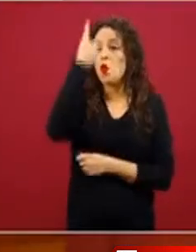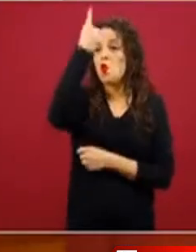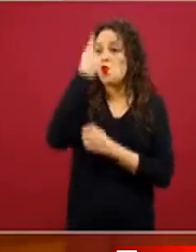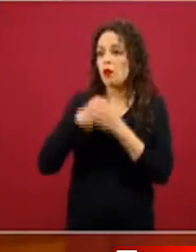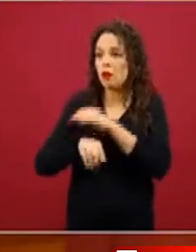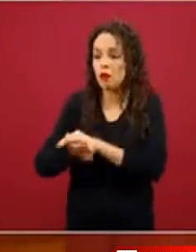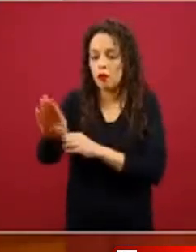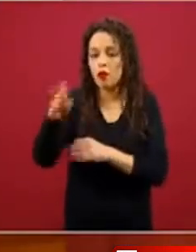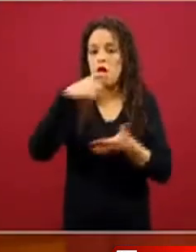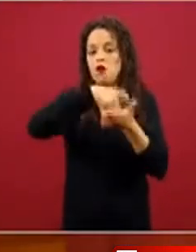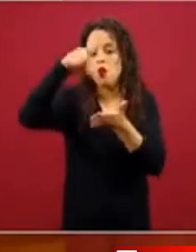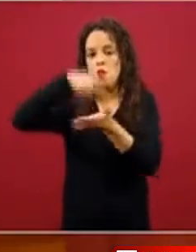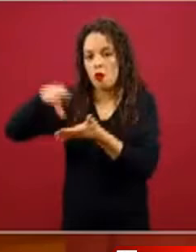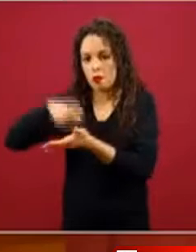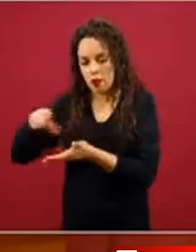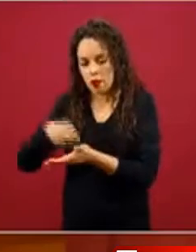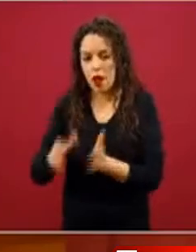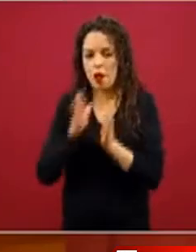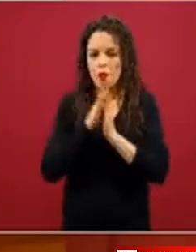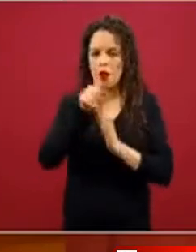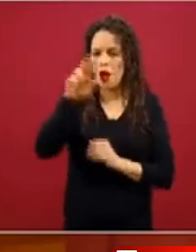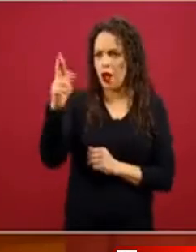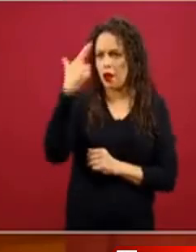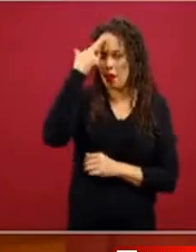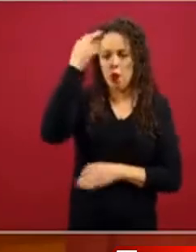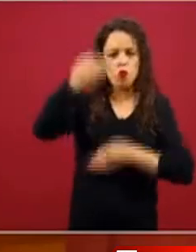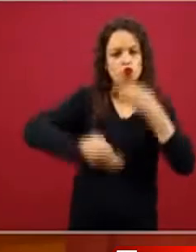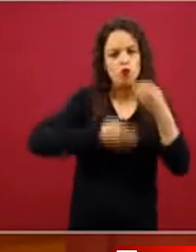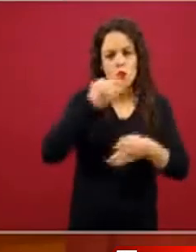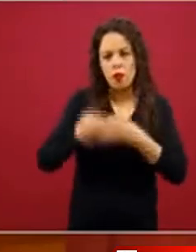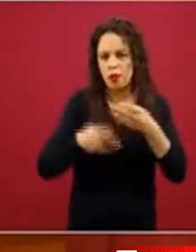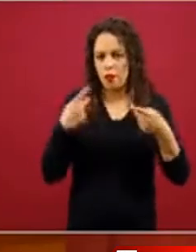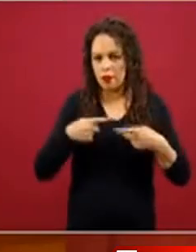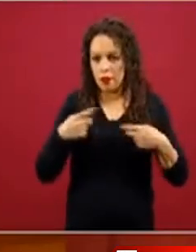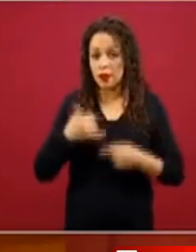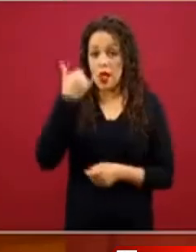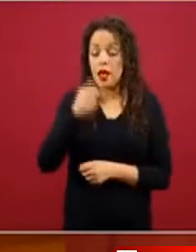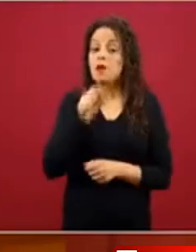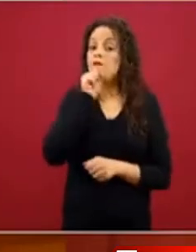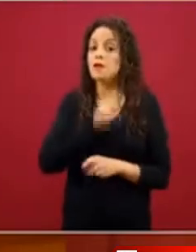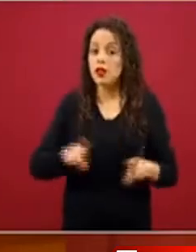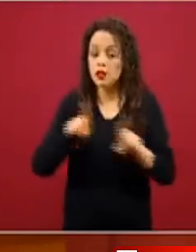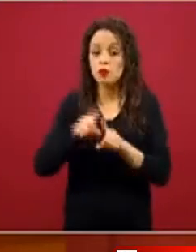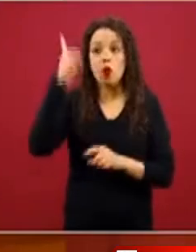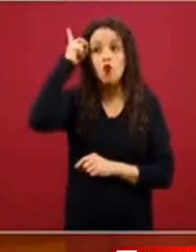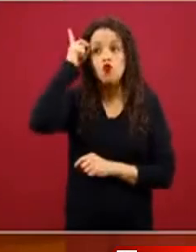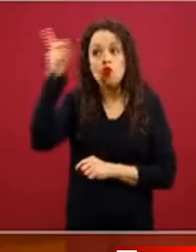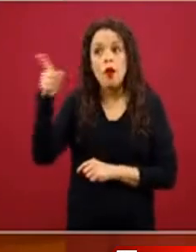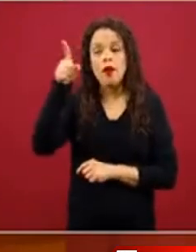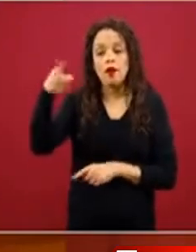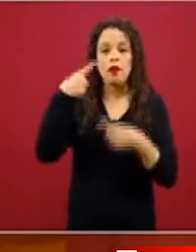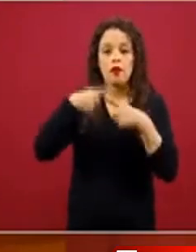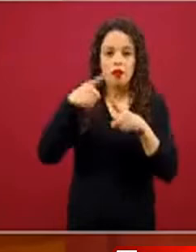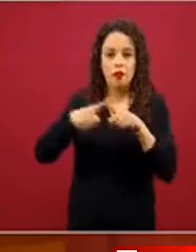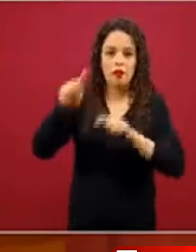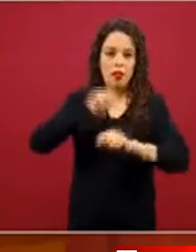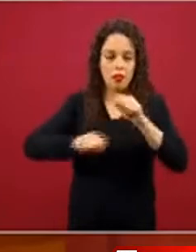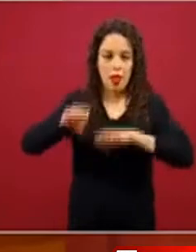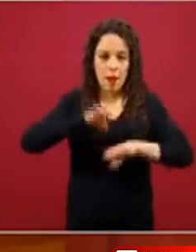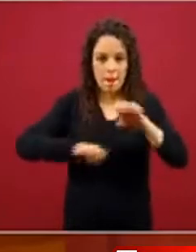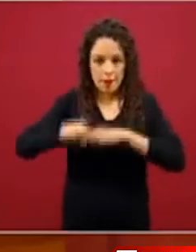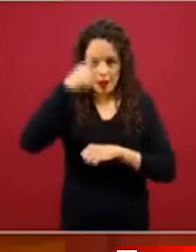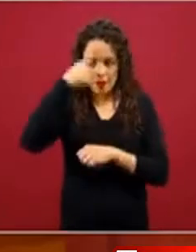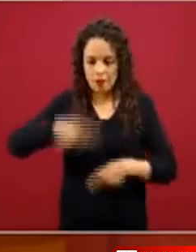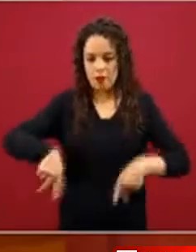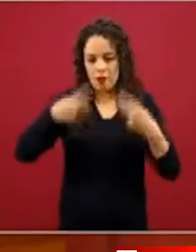hay que recordar a todas y todos, y también a los dueños de las cadenas de supermercados y a los locatarios de